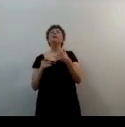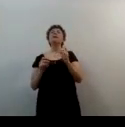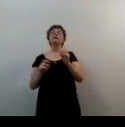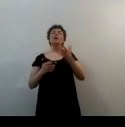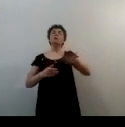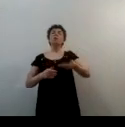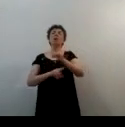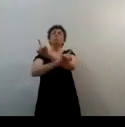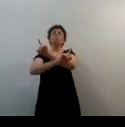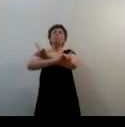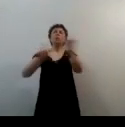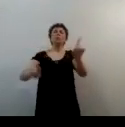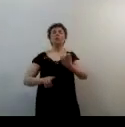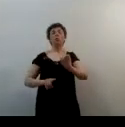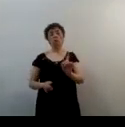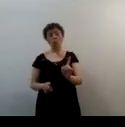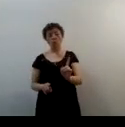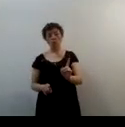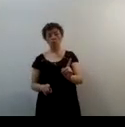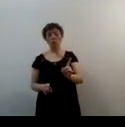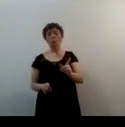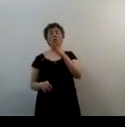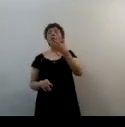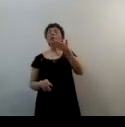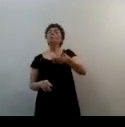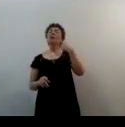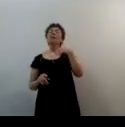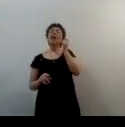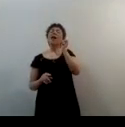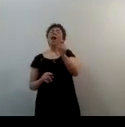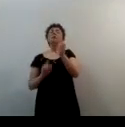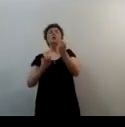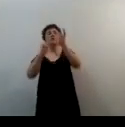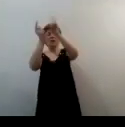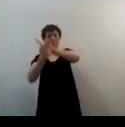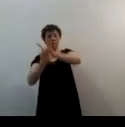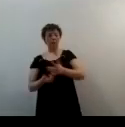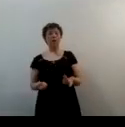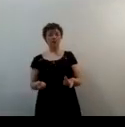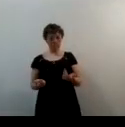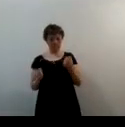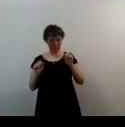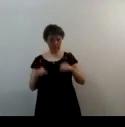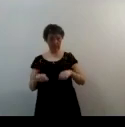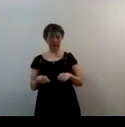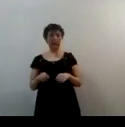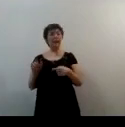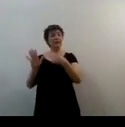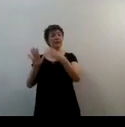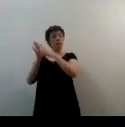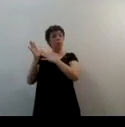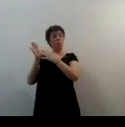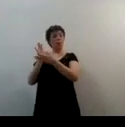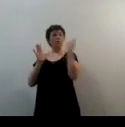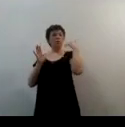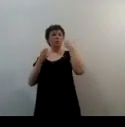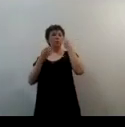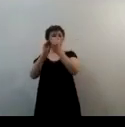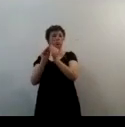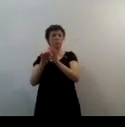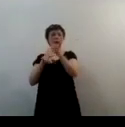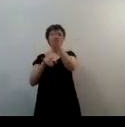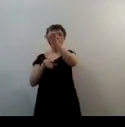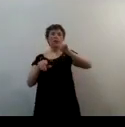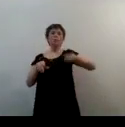precisamente si lo que queremos es cambiar hábitos. A ver, este cuadro es un poquito, de hecho este cuadro lo hice en su momento para profesionales